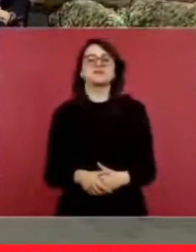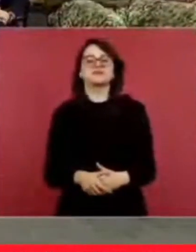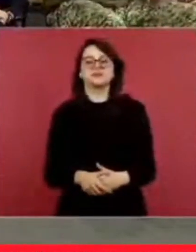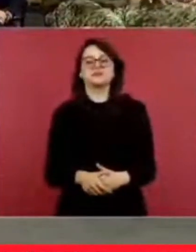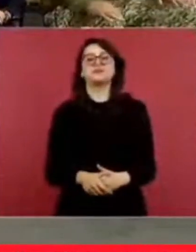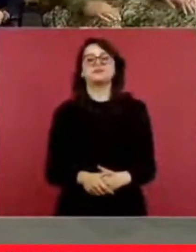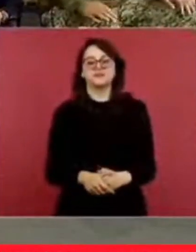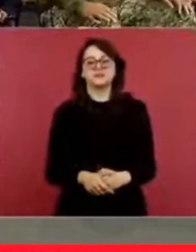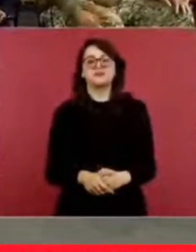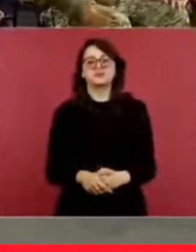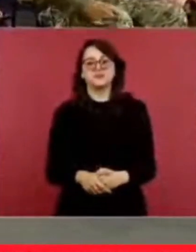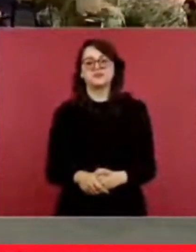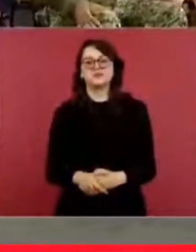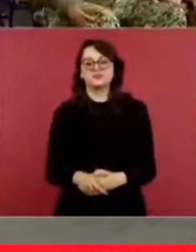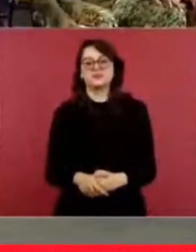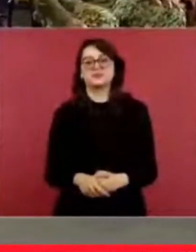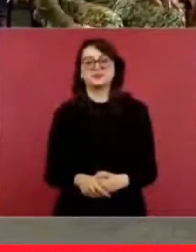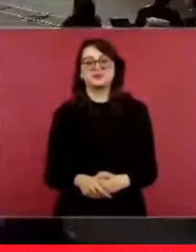Sí, el 15,